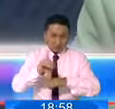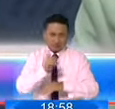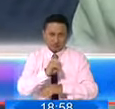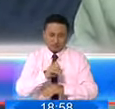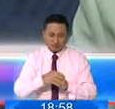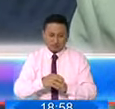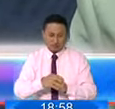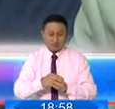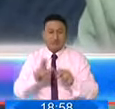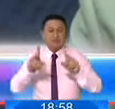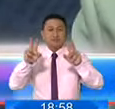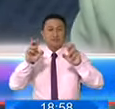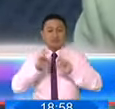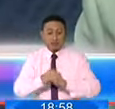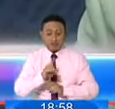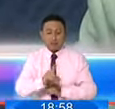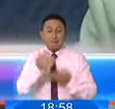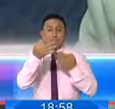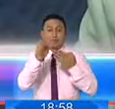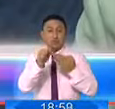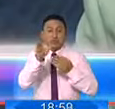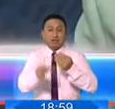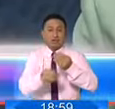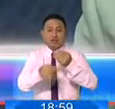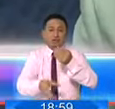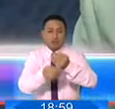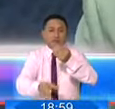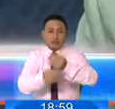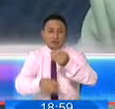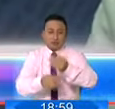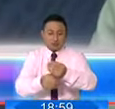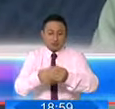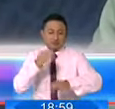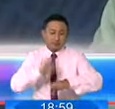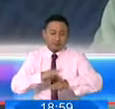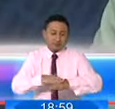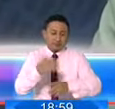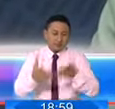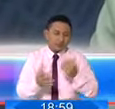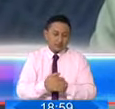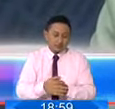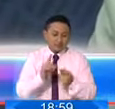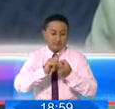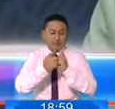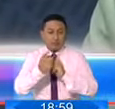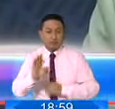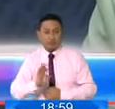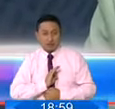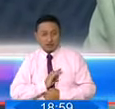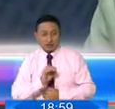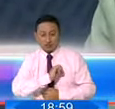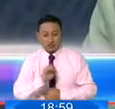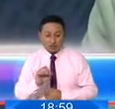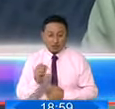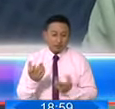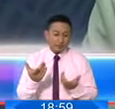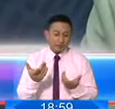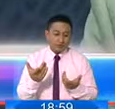trata de incrementos en los presupuestos, ya sea por cambio en especificaciones técnicas, ya sea